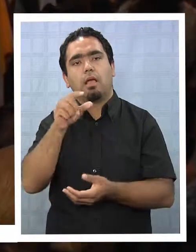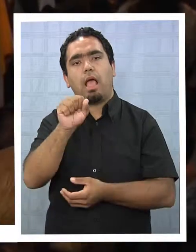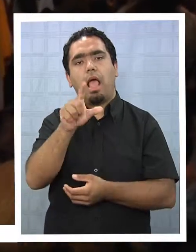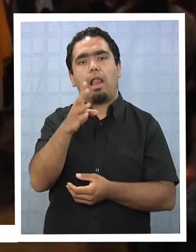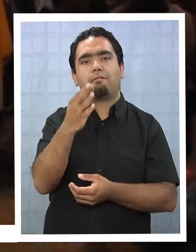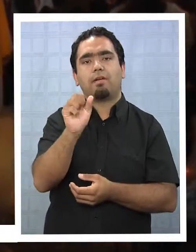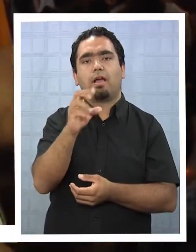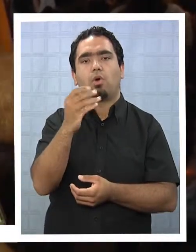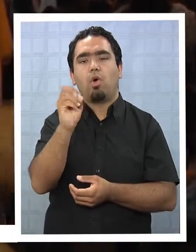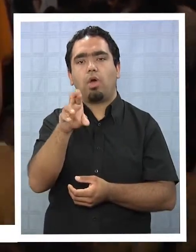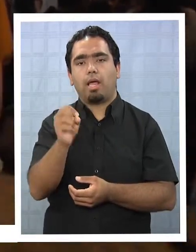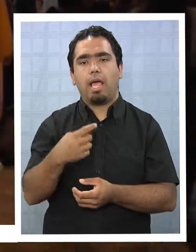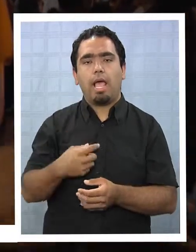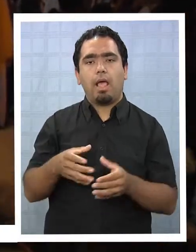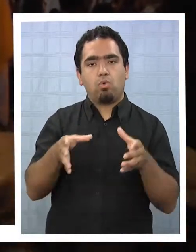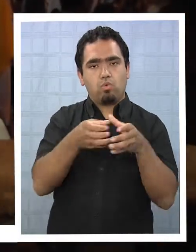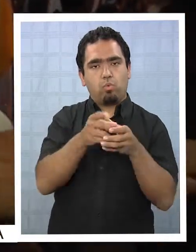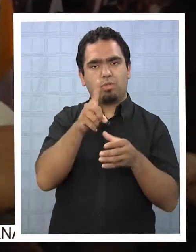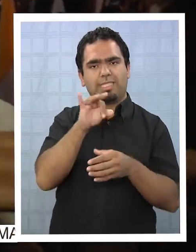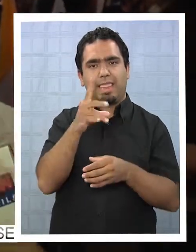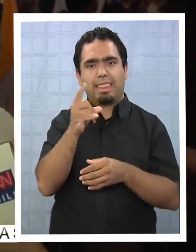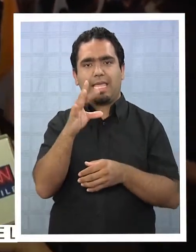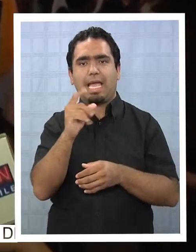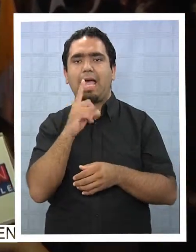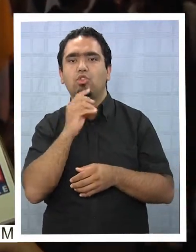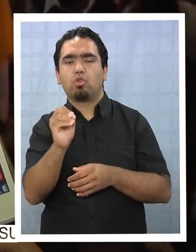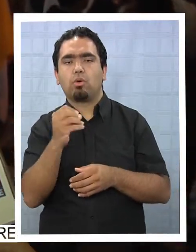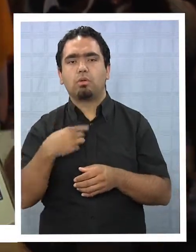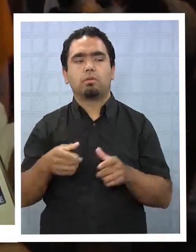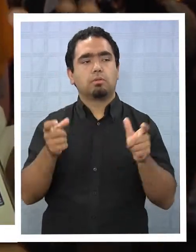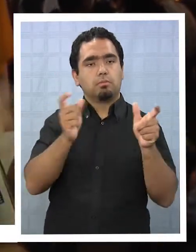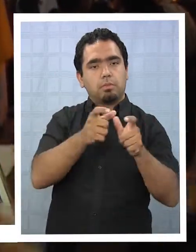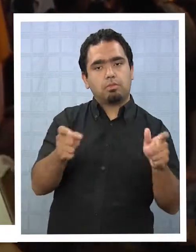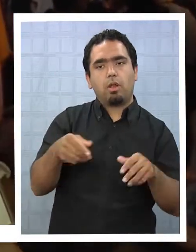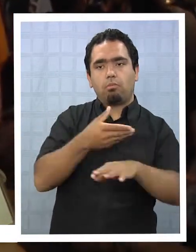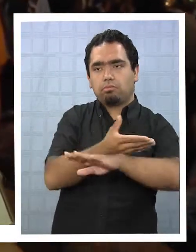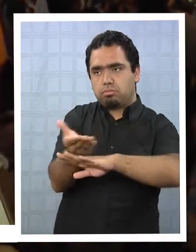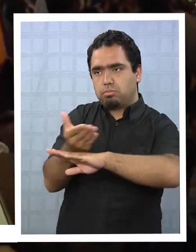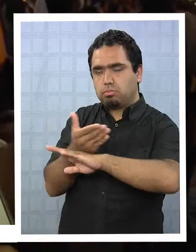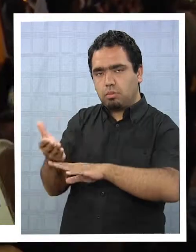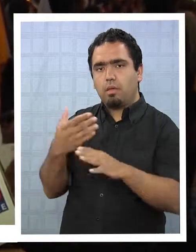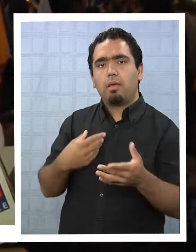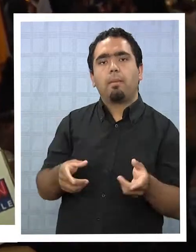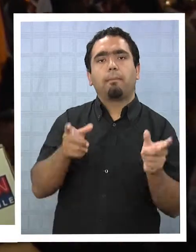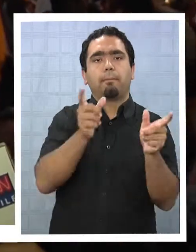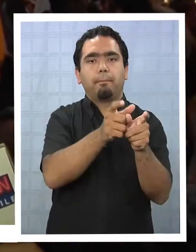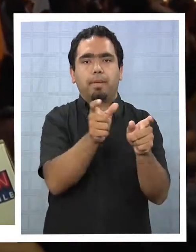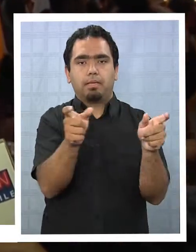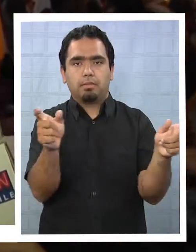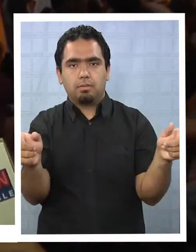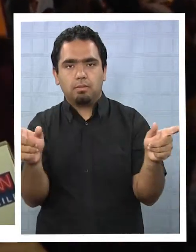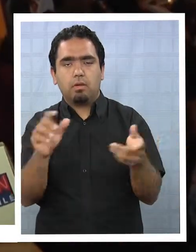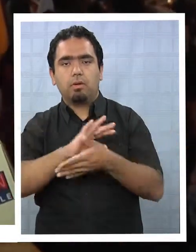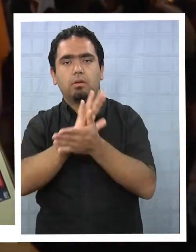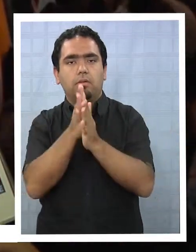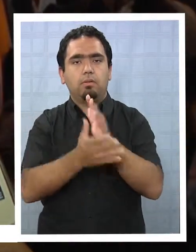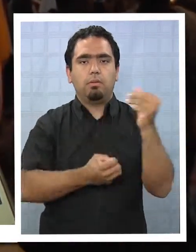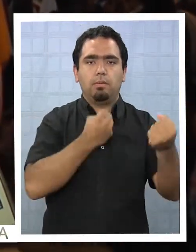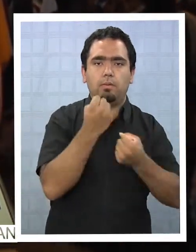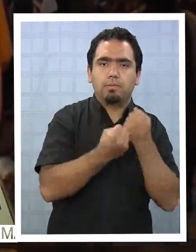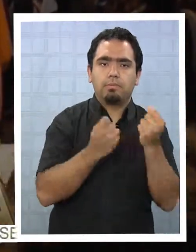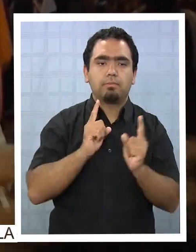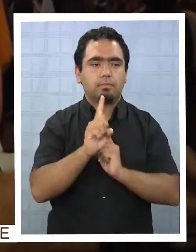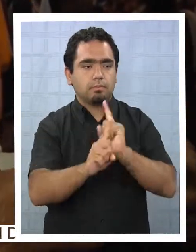al sindicato. Y el sindicato atendía a toda la gente que llegaba acá, tanto bailarines como personal que llegan